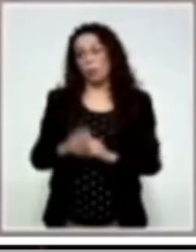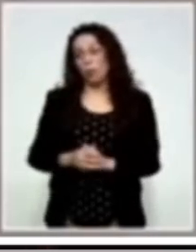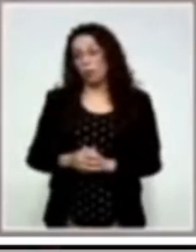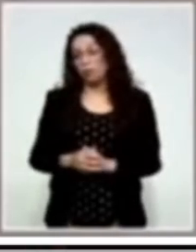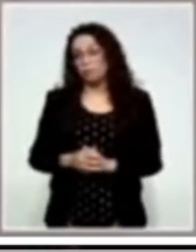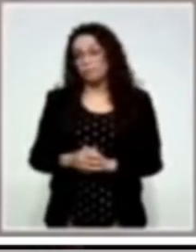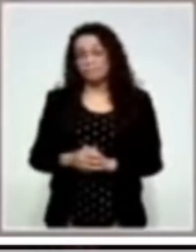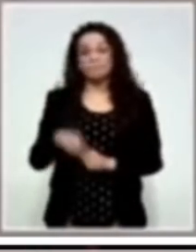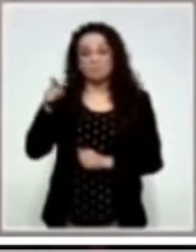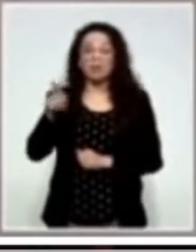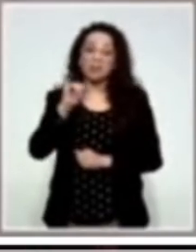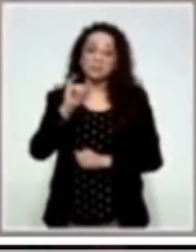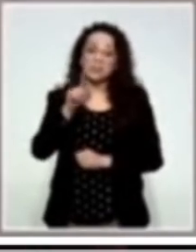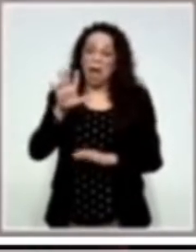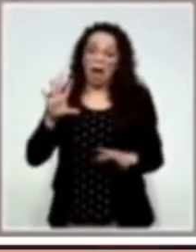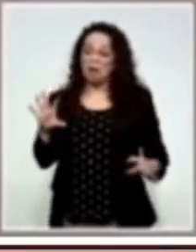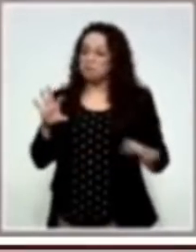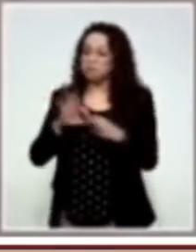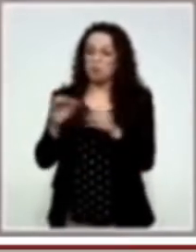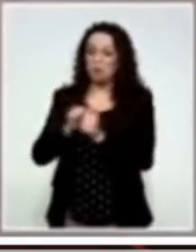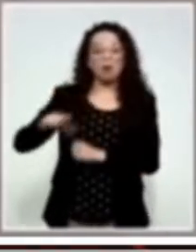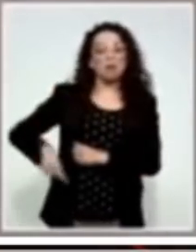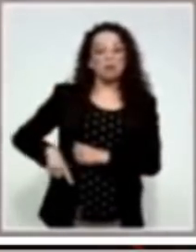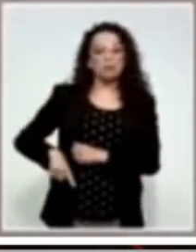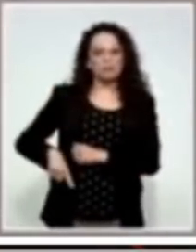Pues no, y es demostrable,